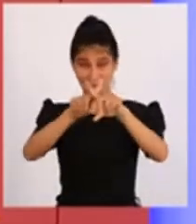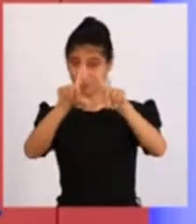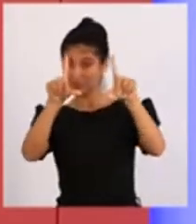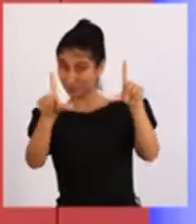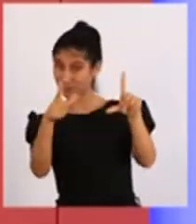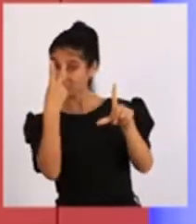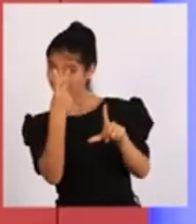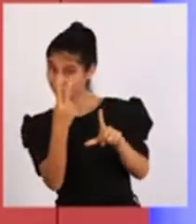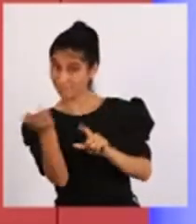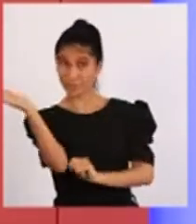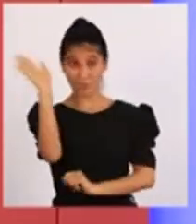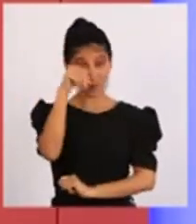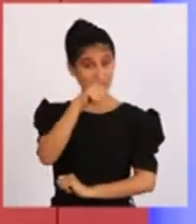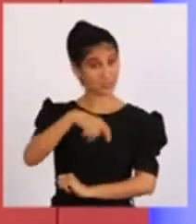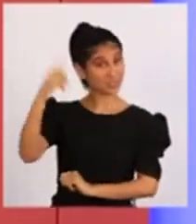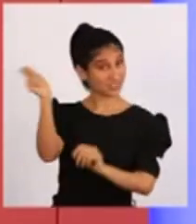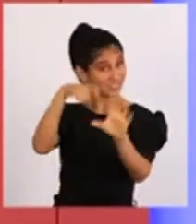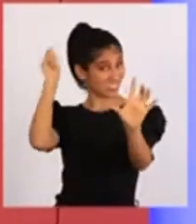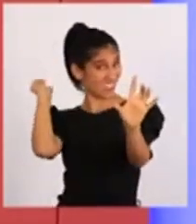programa. Vamos a